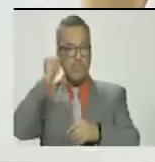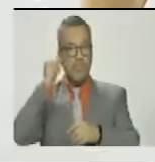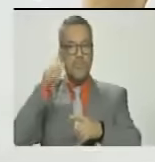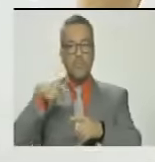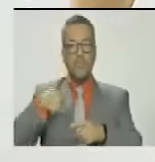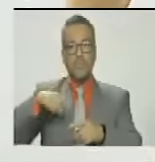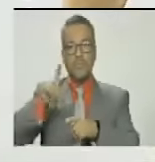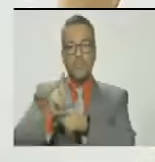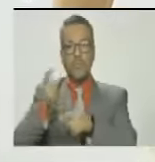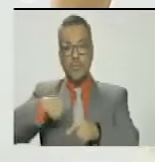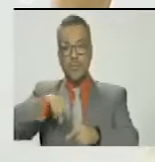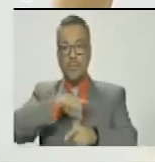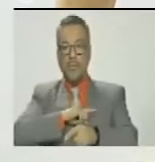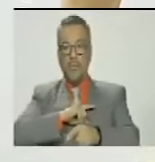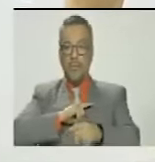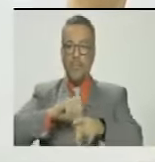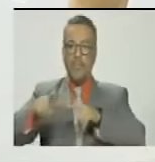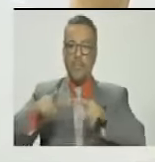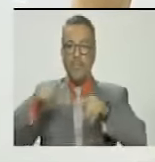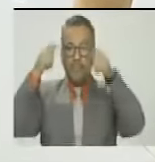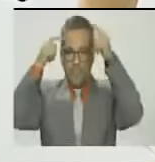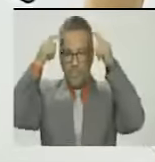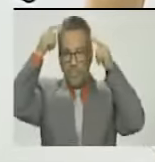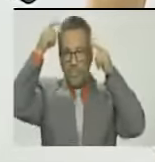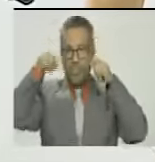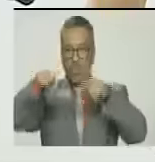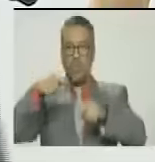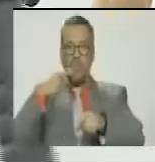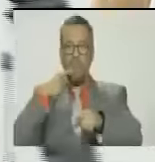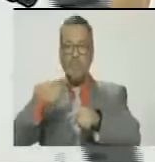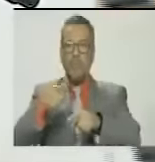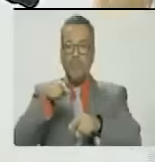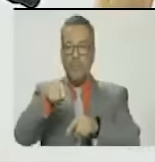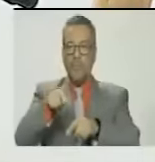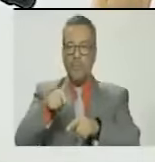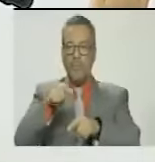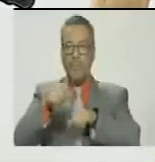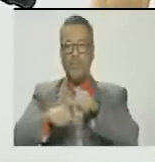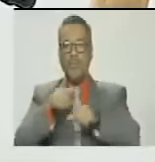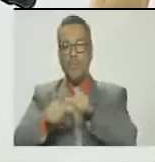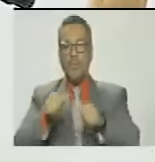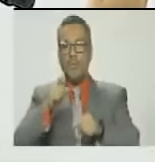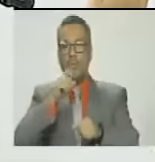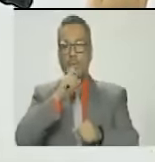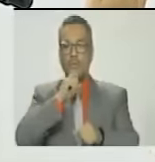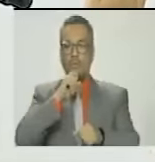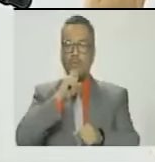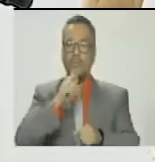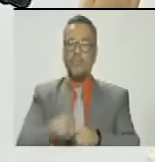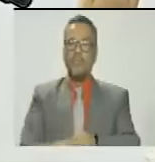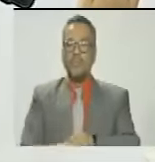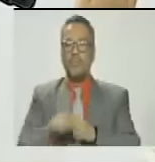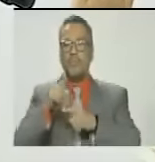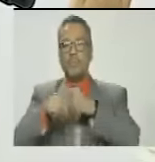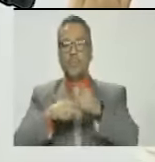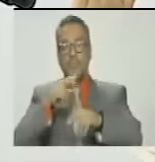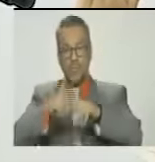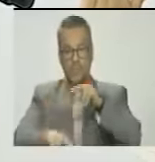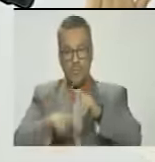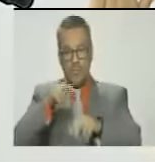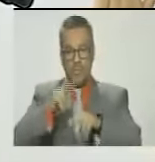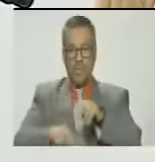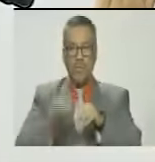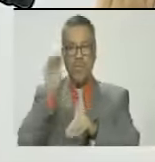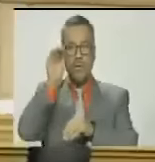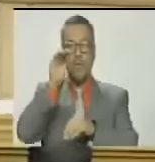que alguna vez nuestro comandante Chávez nominara como la generación de oro, la generación de construcción